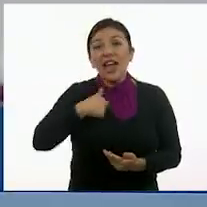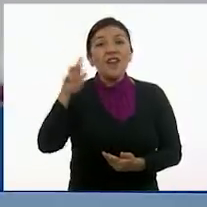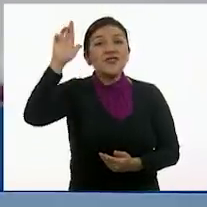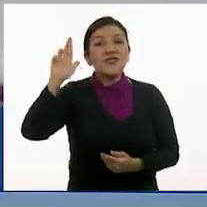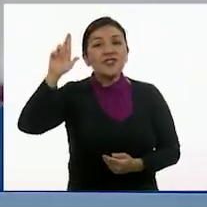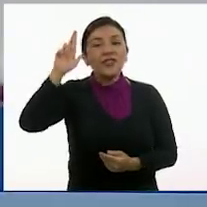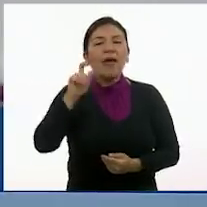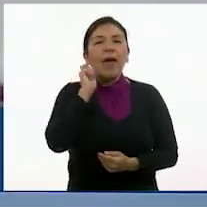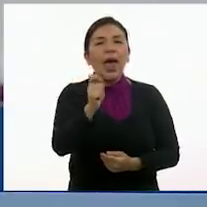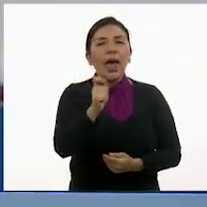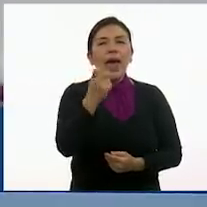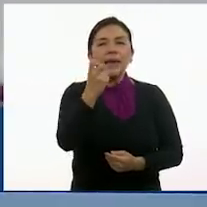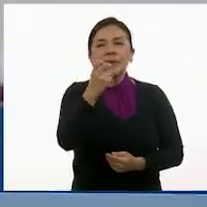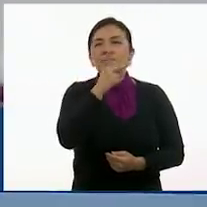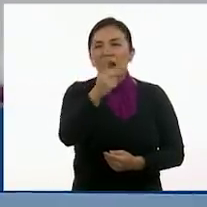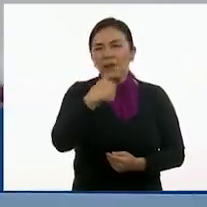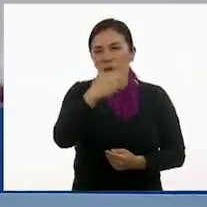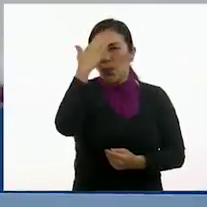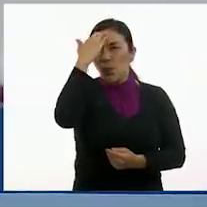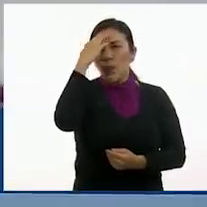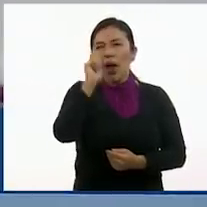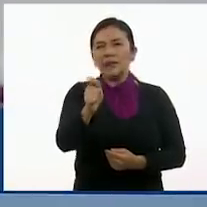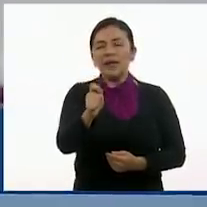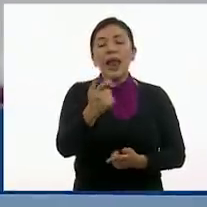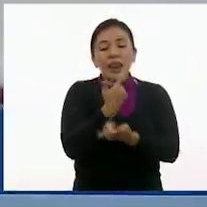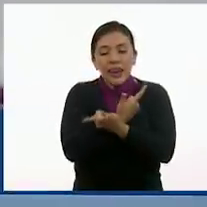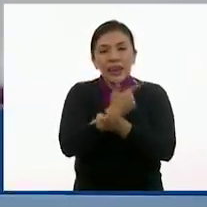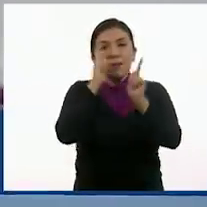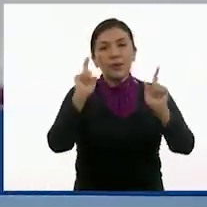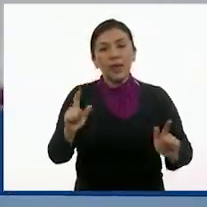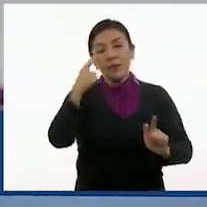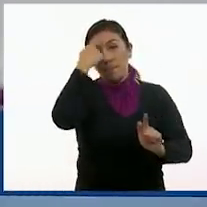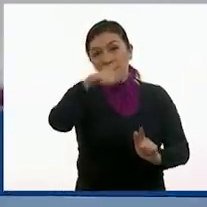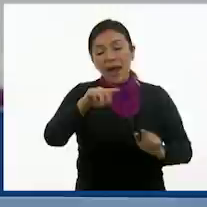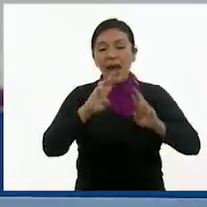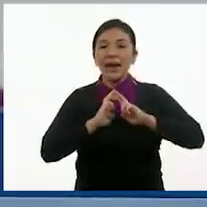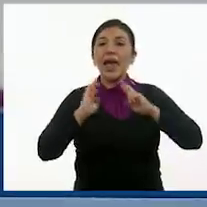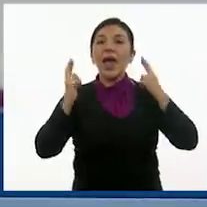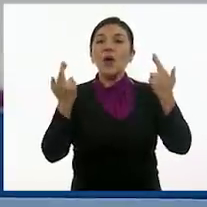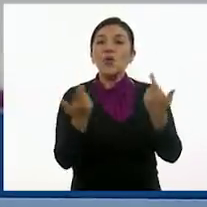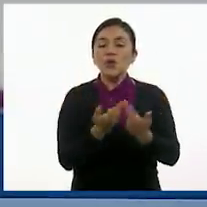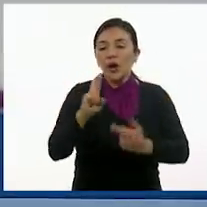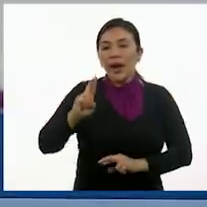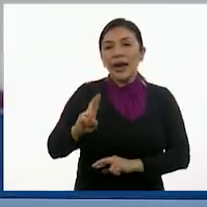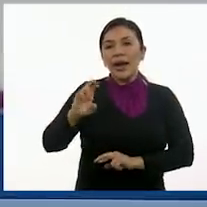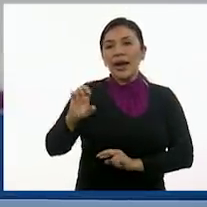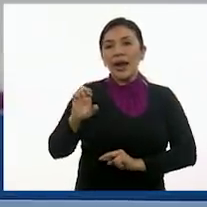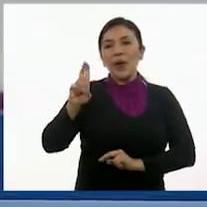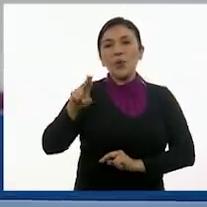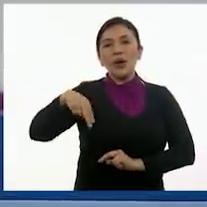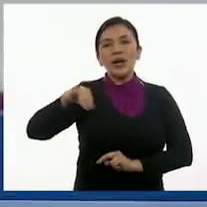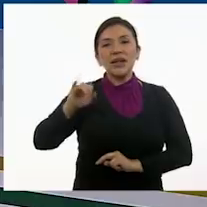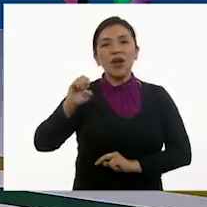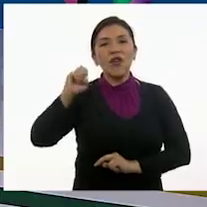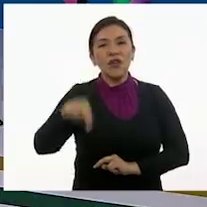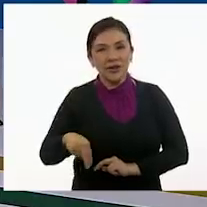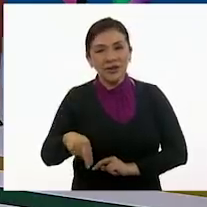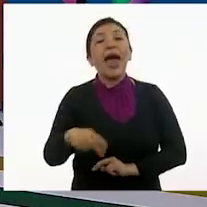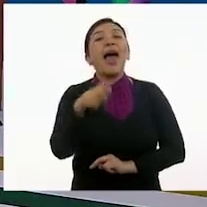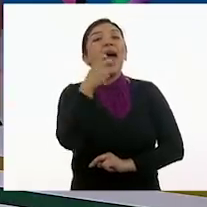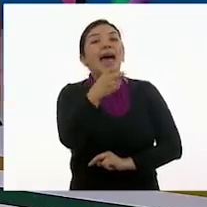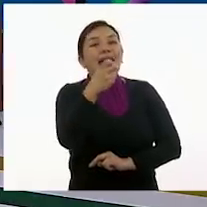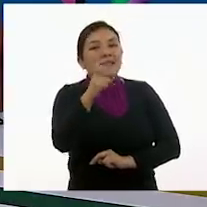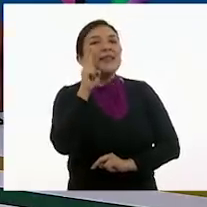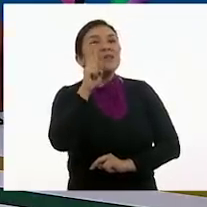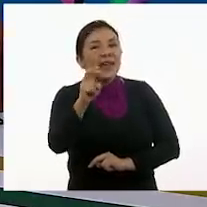yo, esa me la sé yo. A ver, Raúl. La libertad de reunión. Reunión. Reunión, sí, uh-huh, es cierto, la